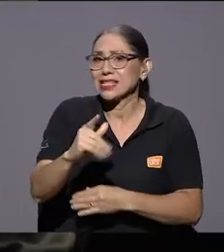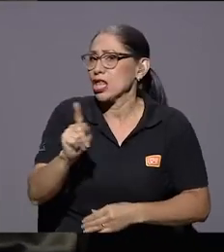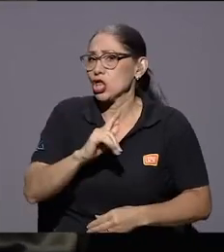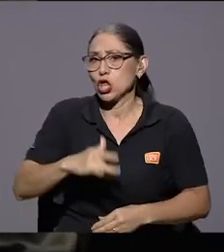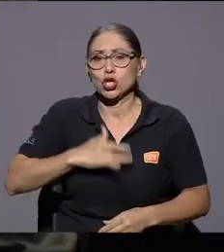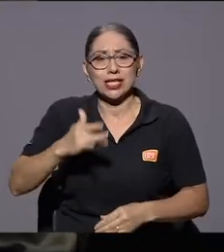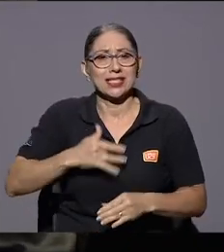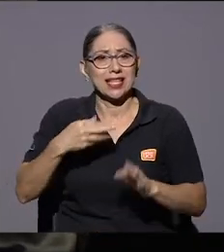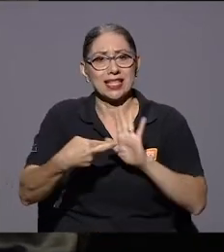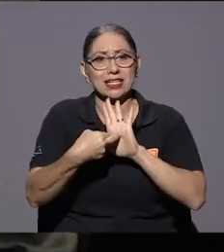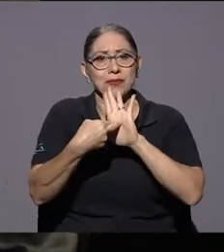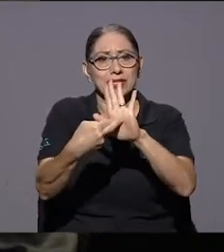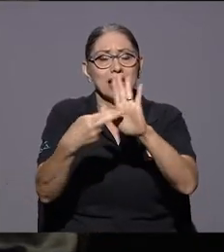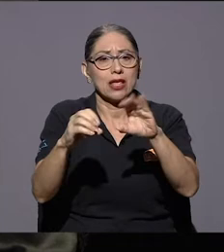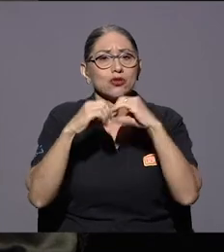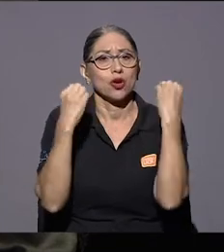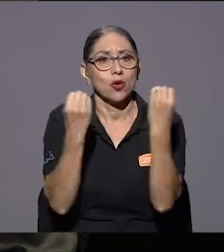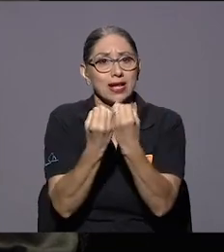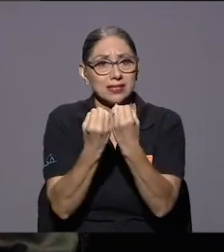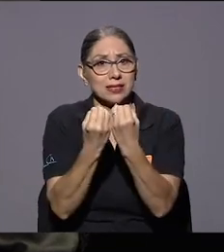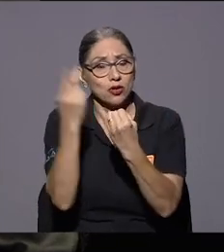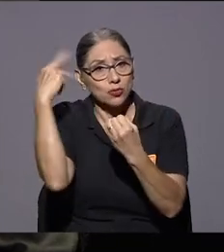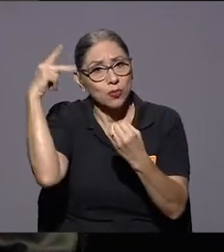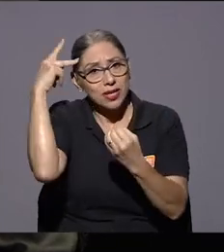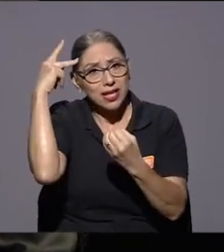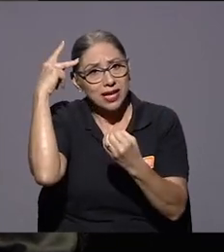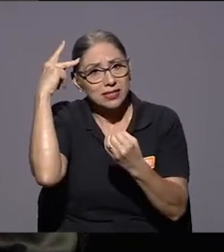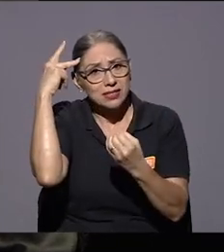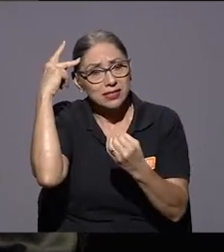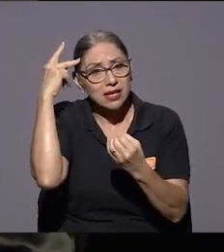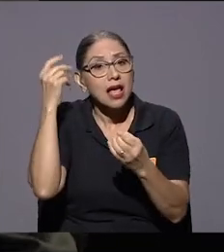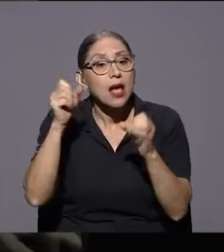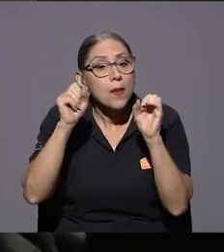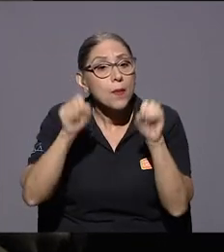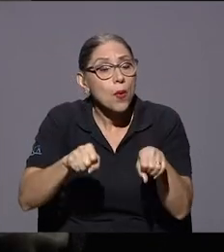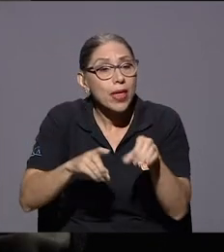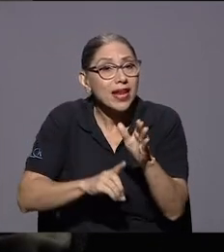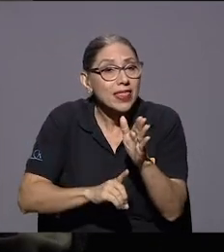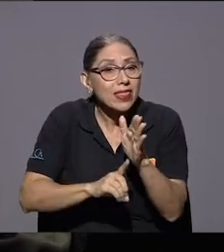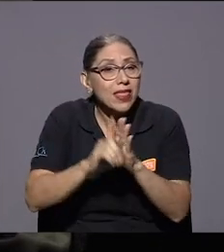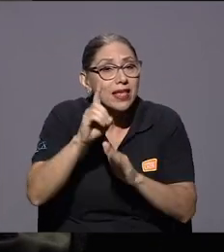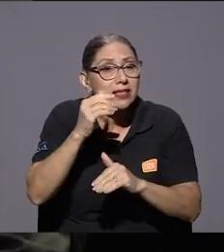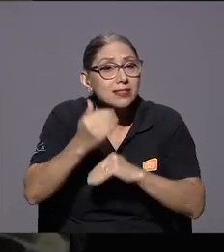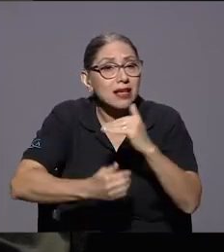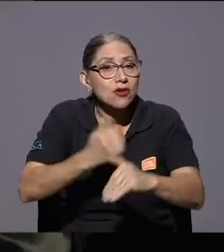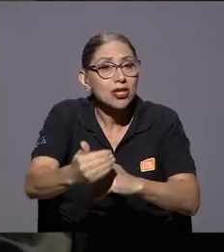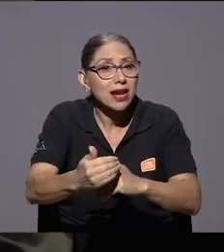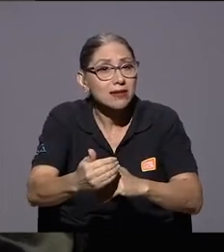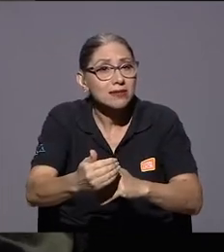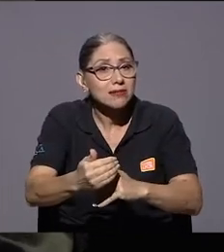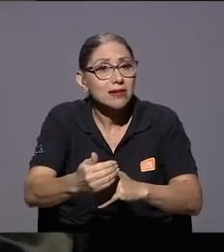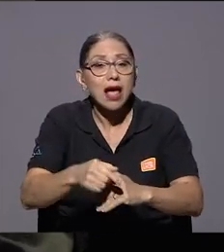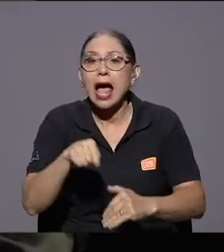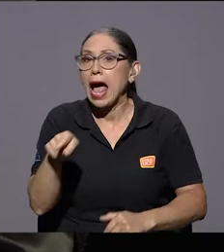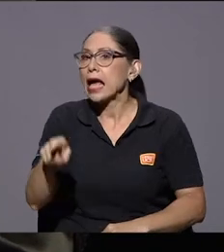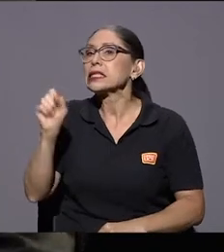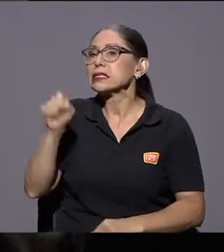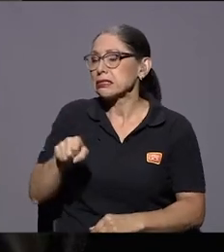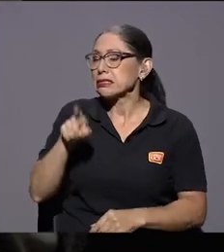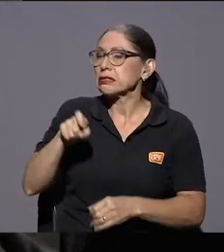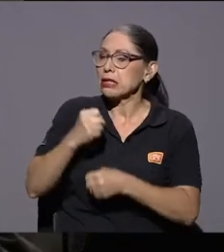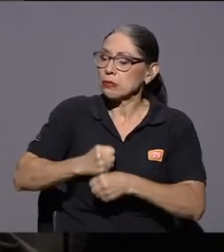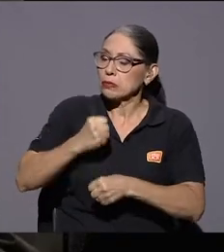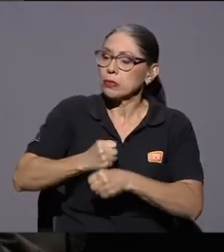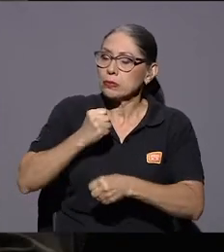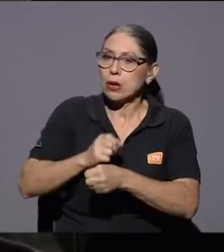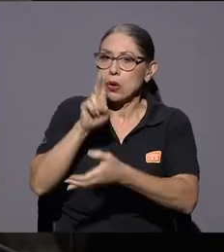representados en organizaciones partidarias, el desarrollar, y ahí sí encontraría yo una tarea de fondo de la Universidad de Costa Rica y el